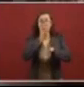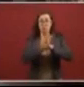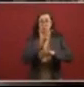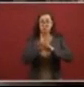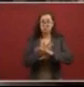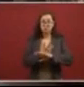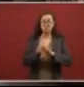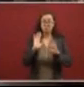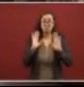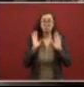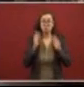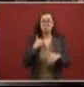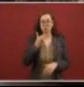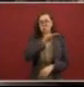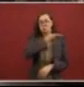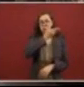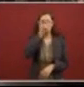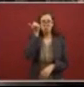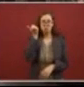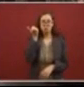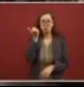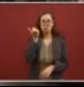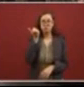Unidos, no tengo